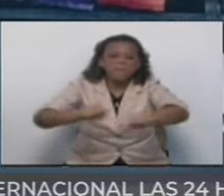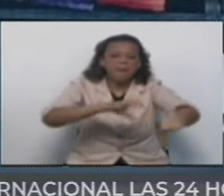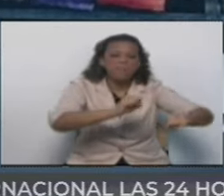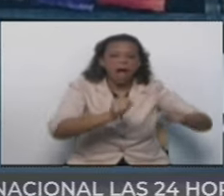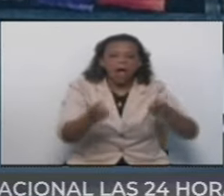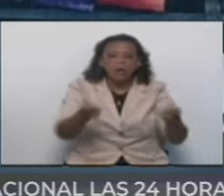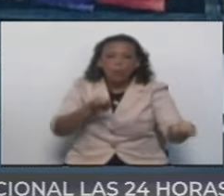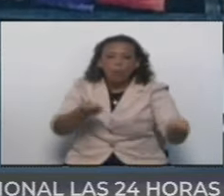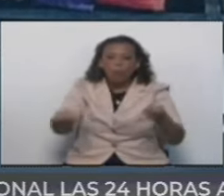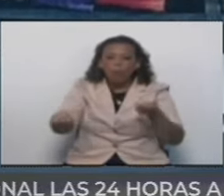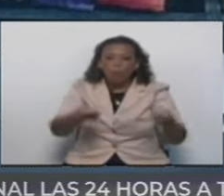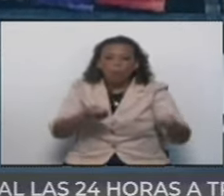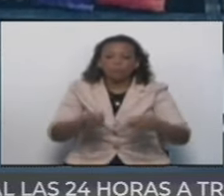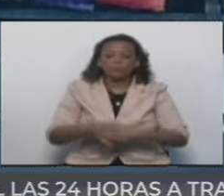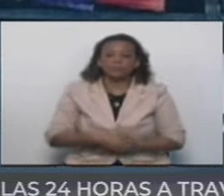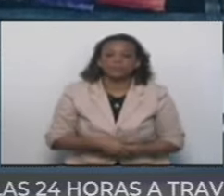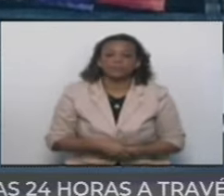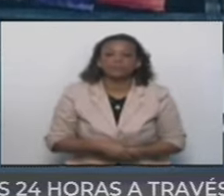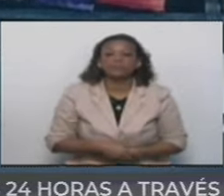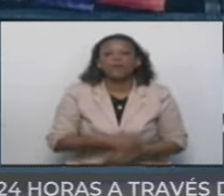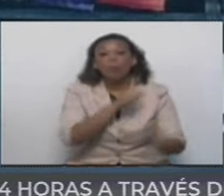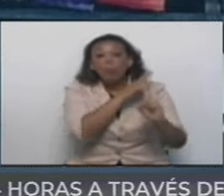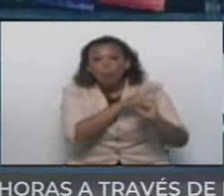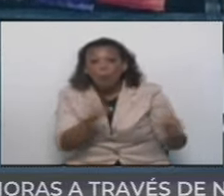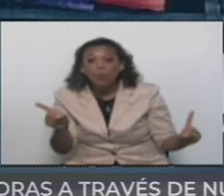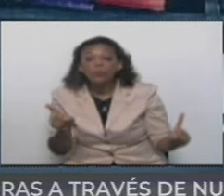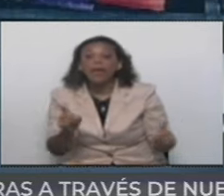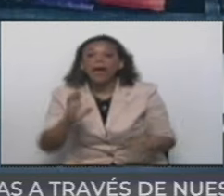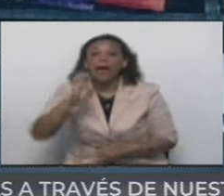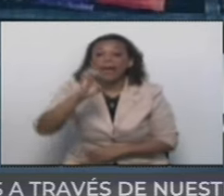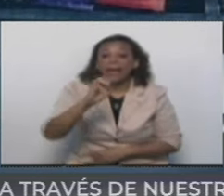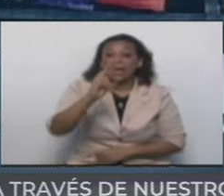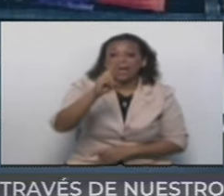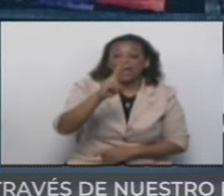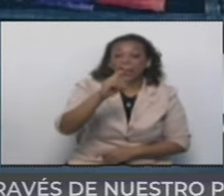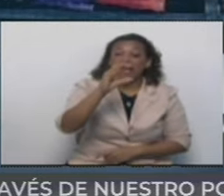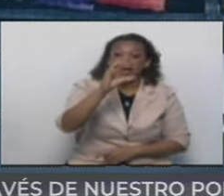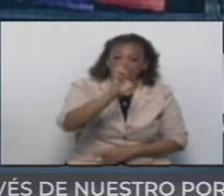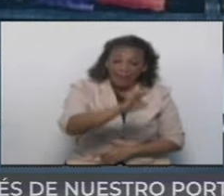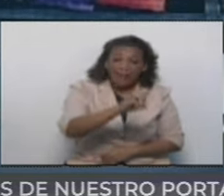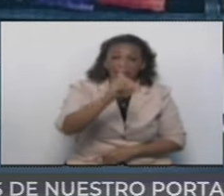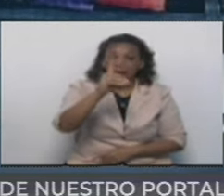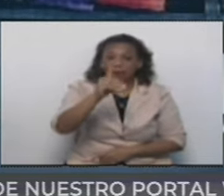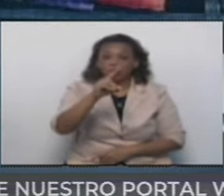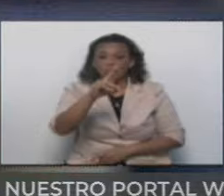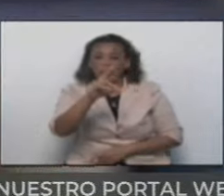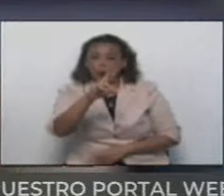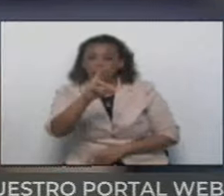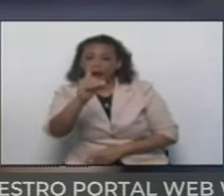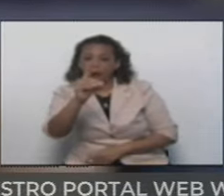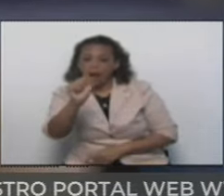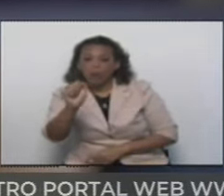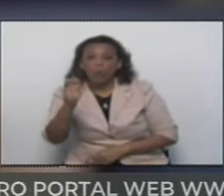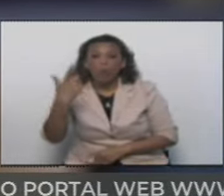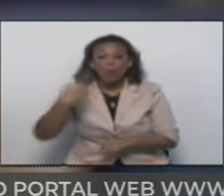dominar. Por aquí tenemos a Eduardo Viloria Daboín. Después del incendio, papeles de la